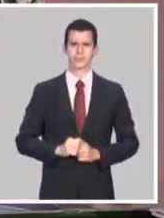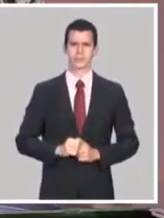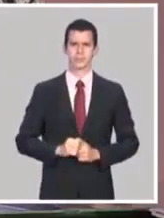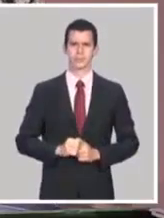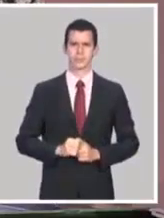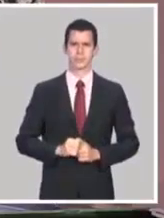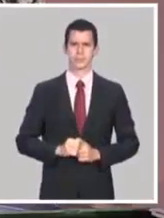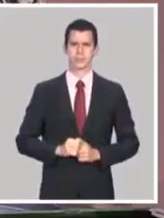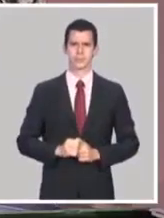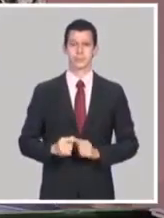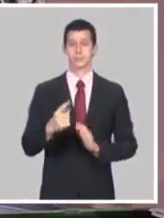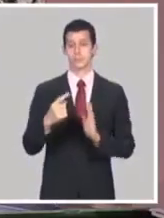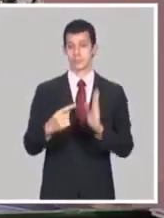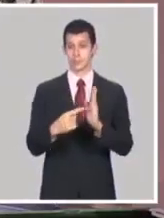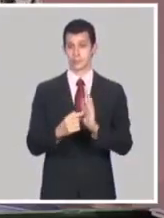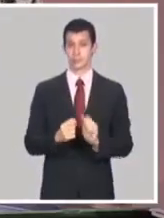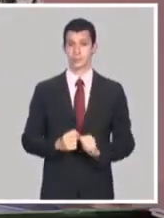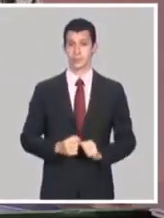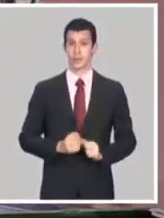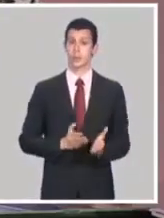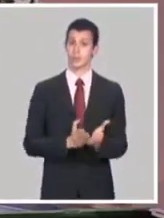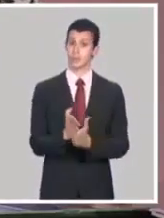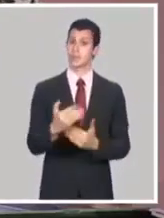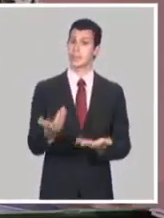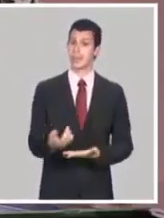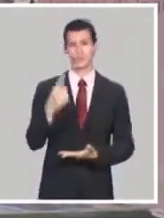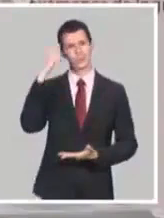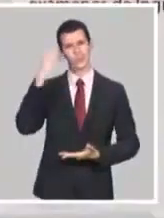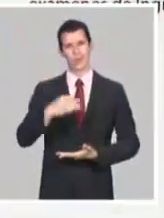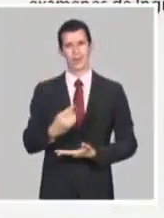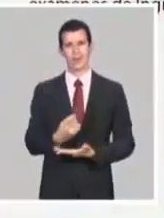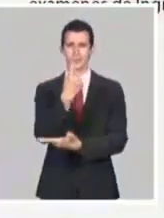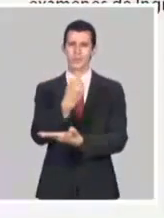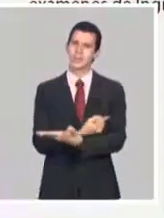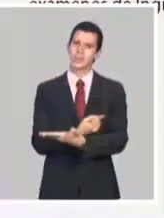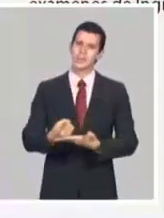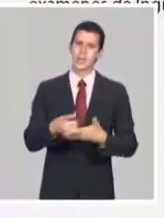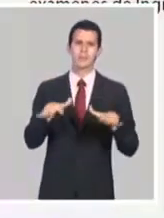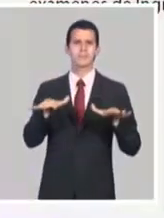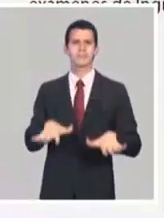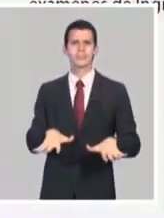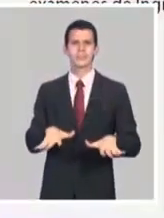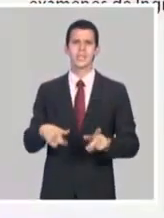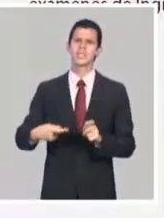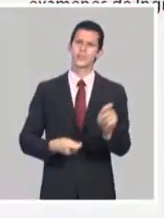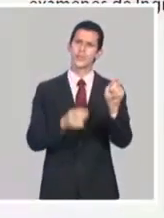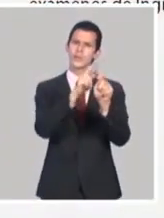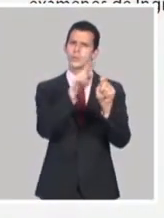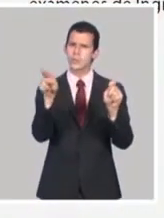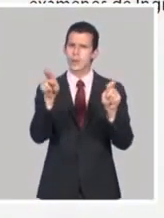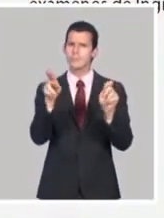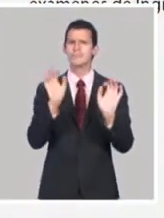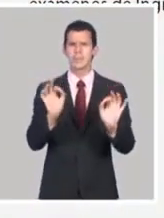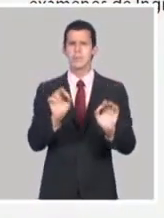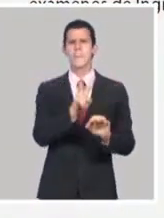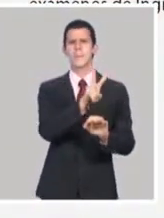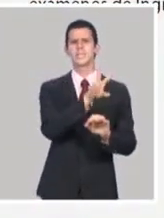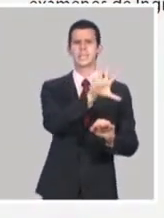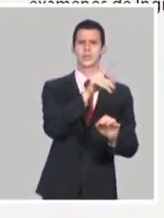que se protege la semana de receso escolar triunfo de la revolución